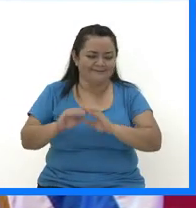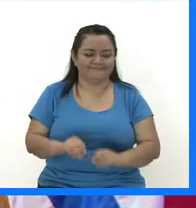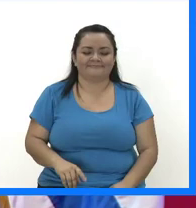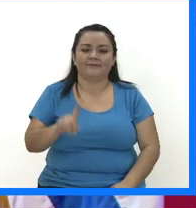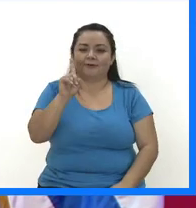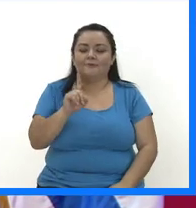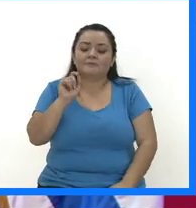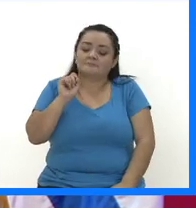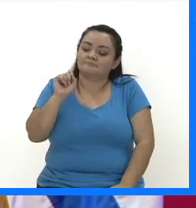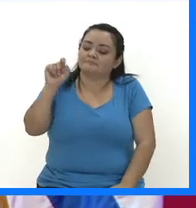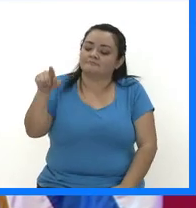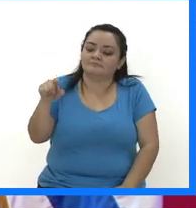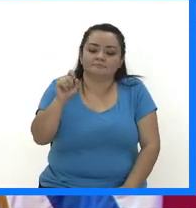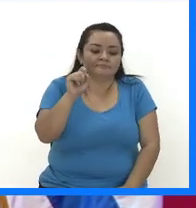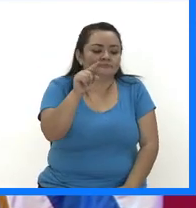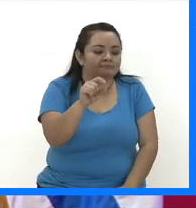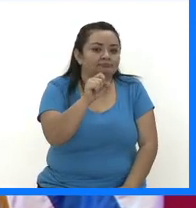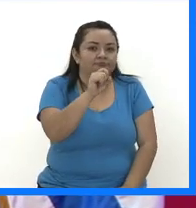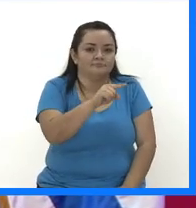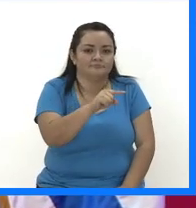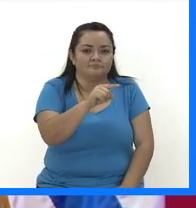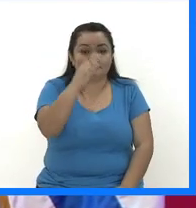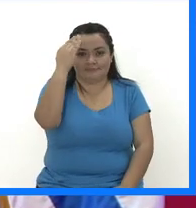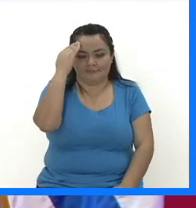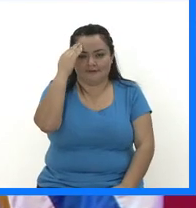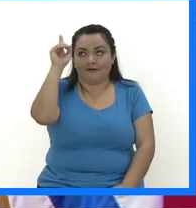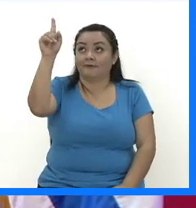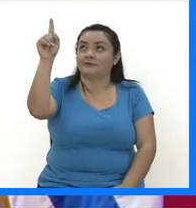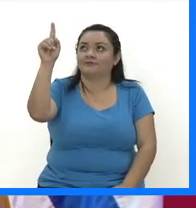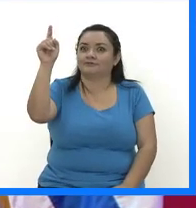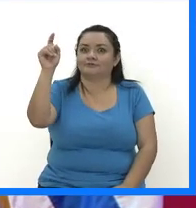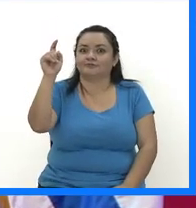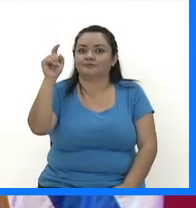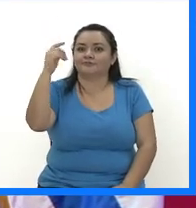sabe que es el señor repartidor de